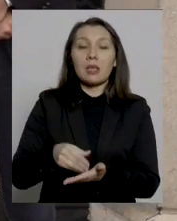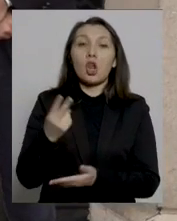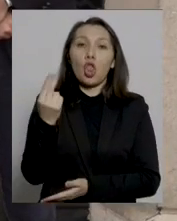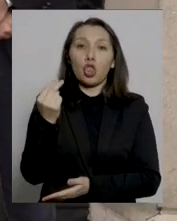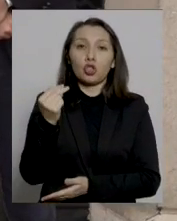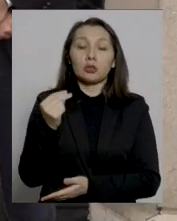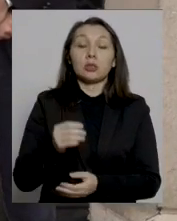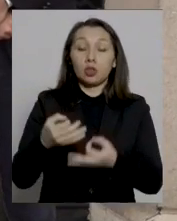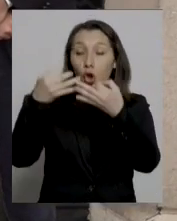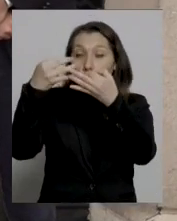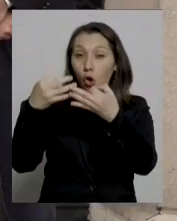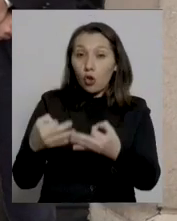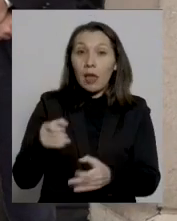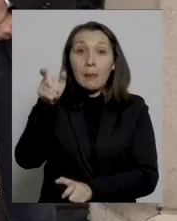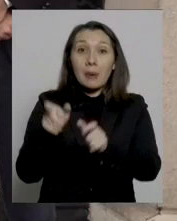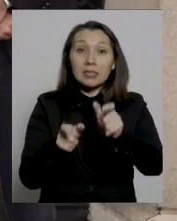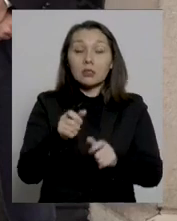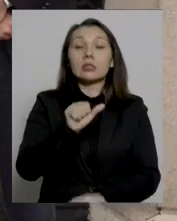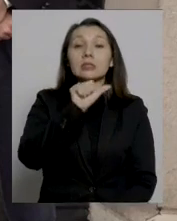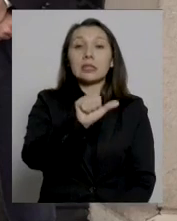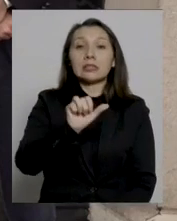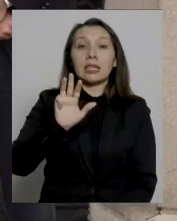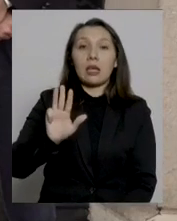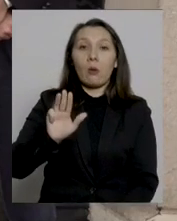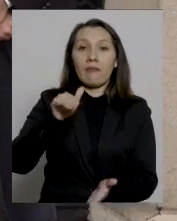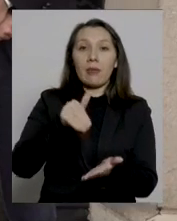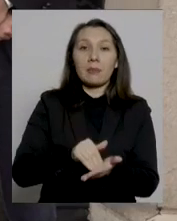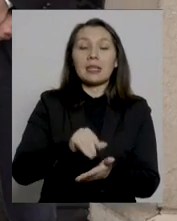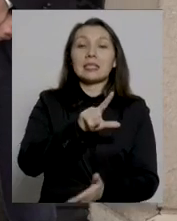39.012, lo que hace un total de